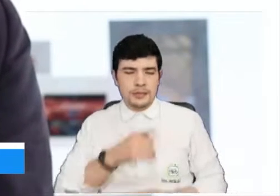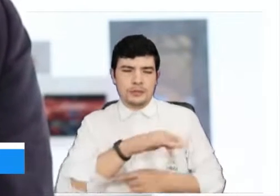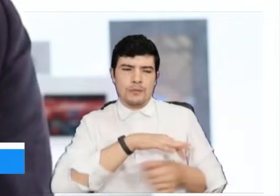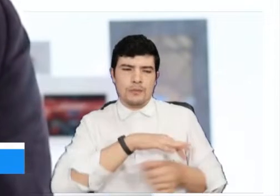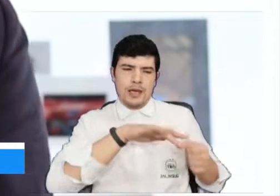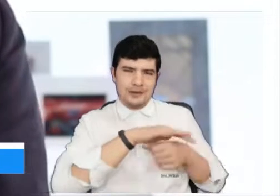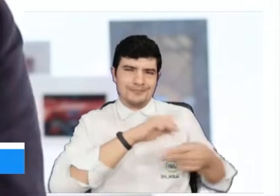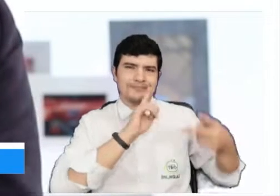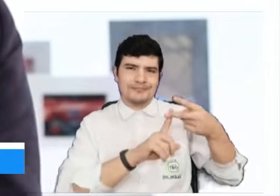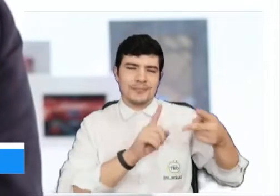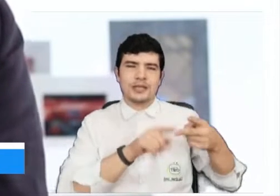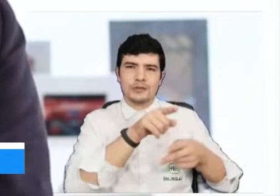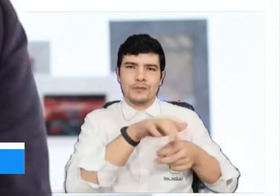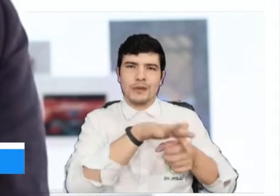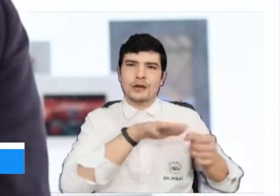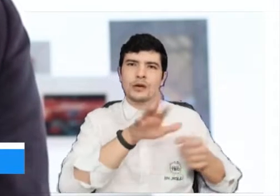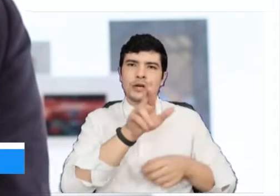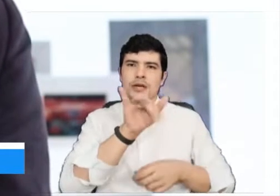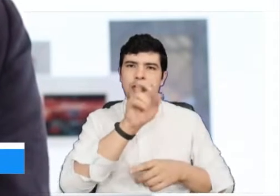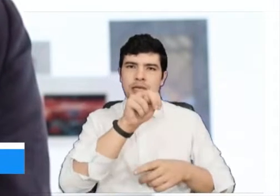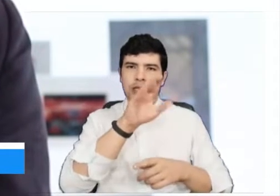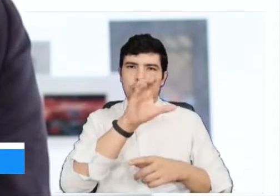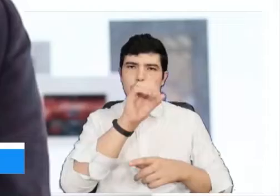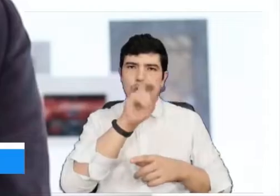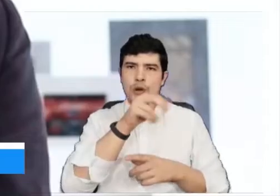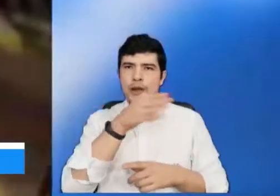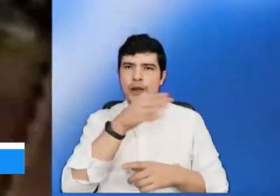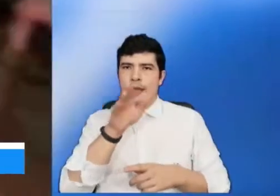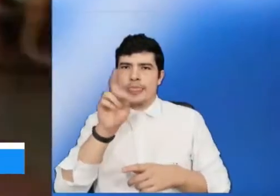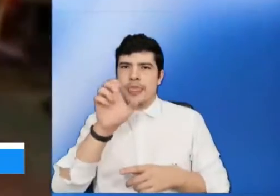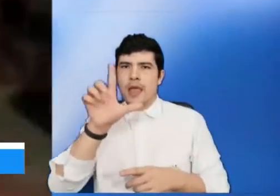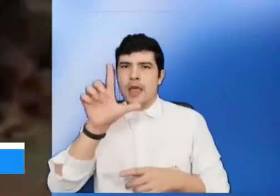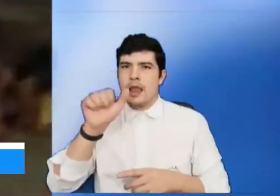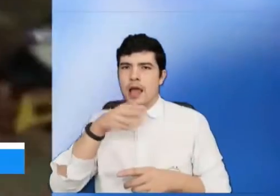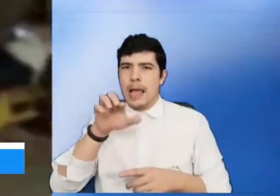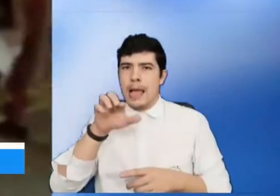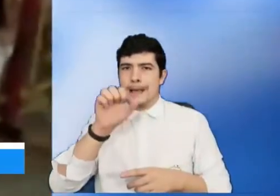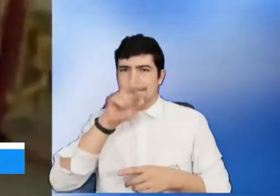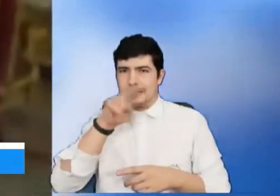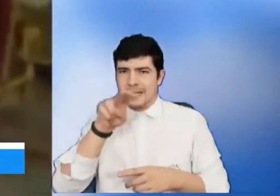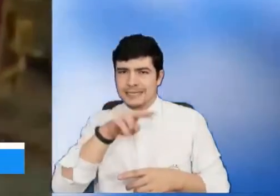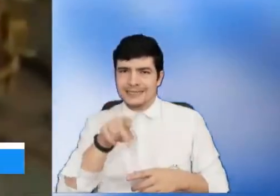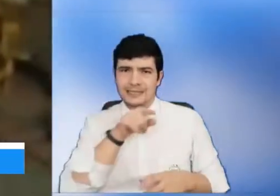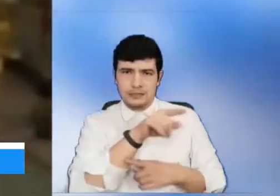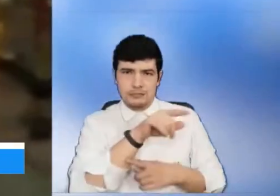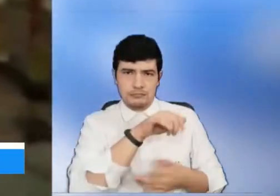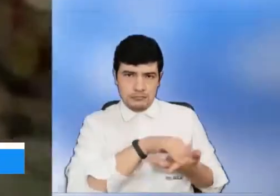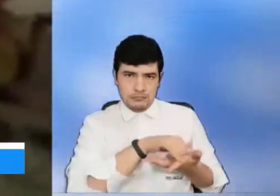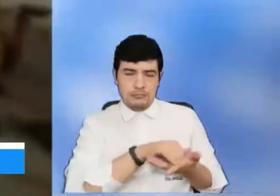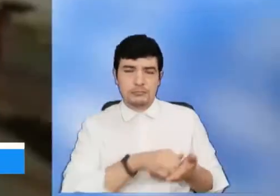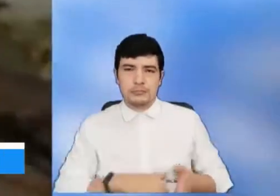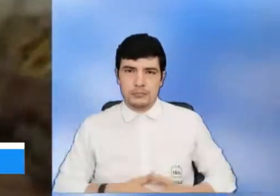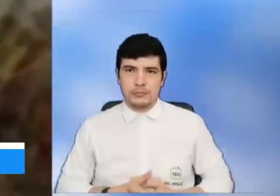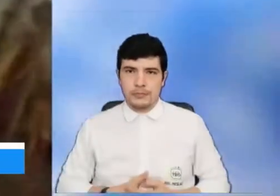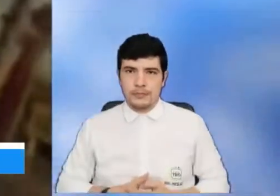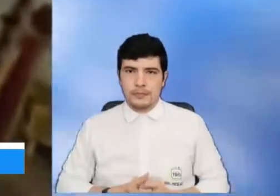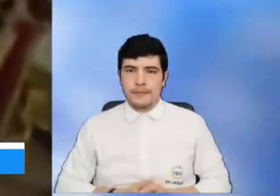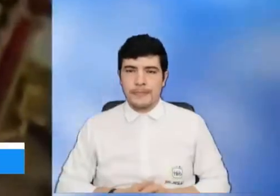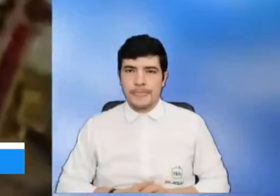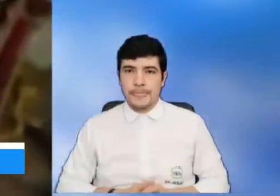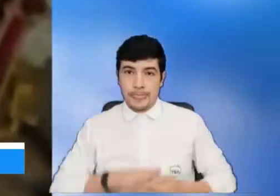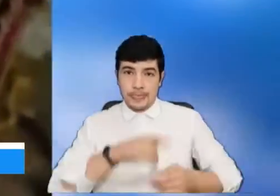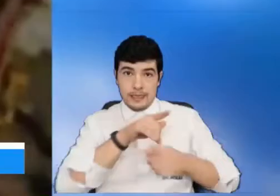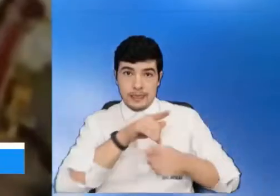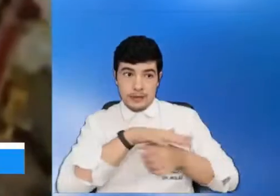Paz en Bucaramanga, donde se observa que la comunidad no estaría acatando las medidas de aislamiento preventivo obligatorio decretadas por el